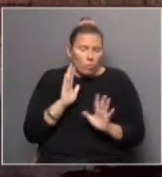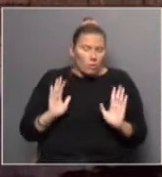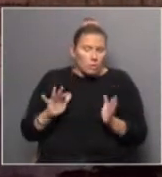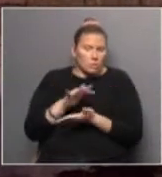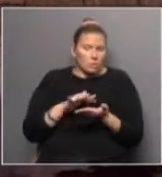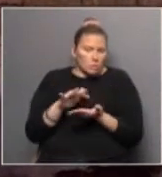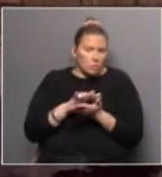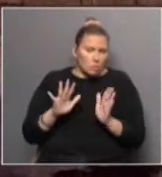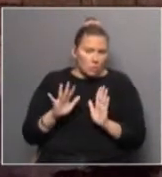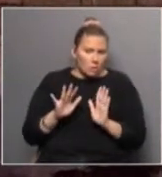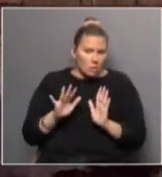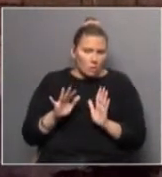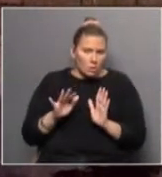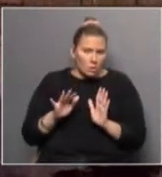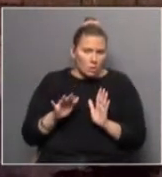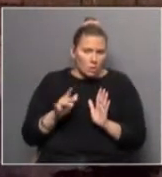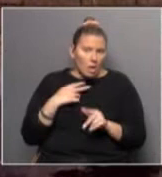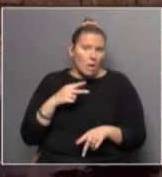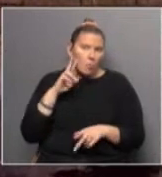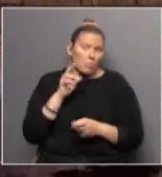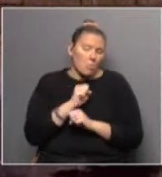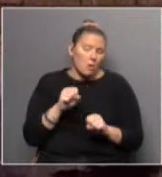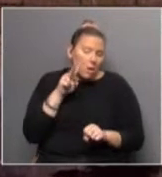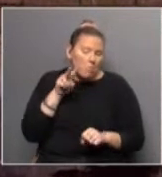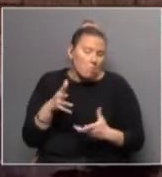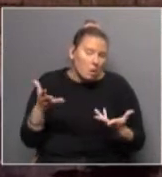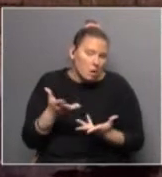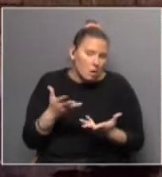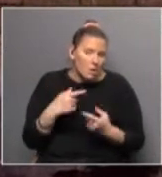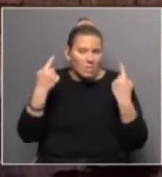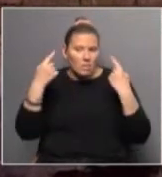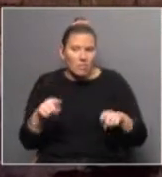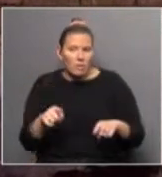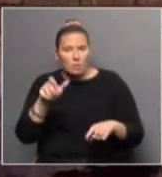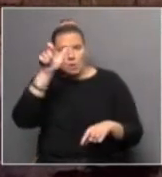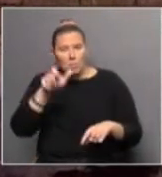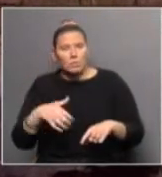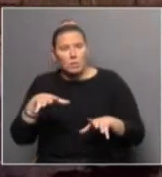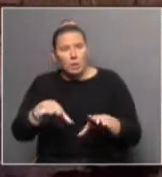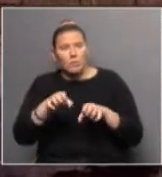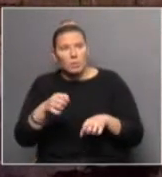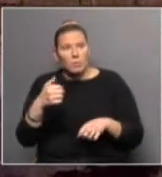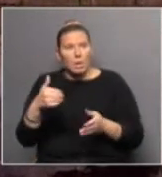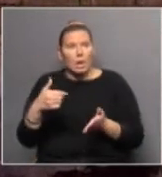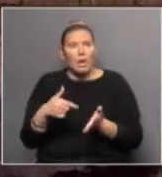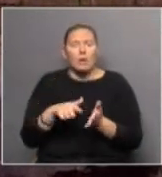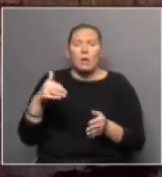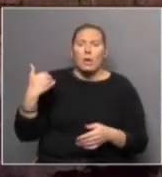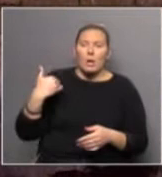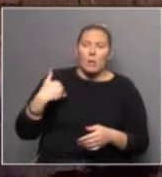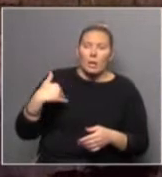cosas que hacen que la mirada que vos puedas tener desde acá sea distinta de la que puede tener alguien que vive en Buenos Aires o en San